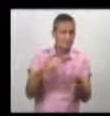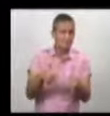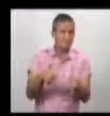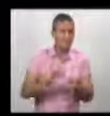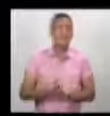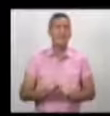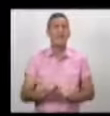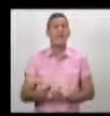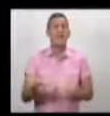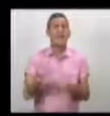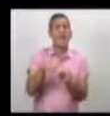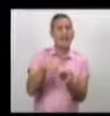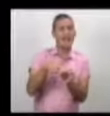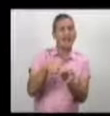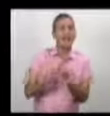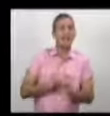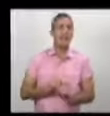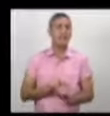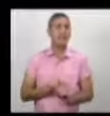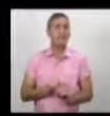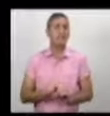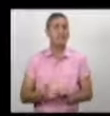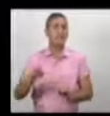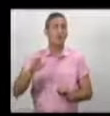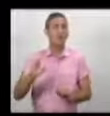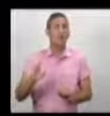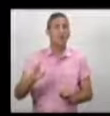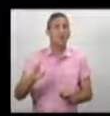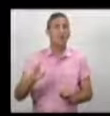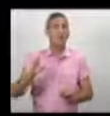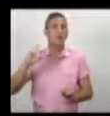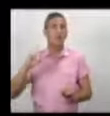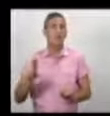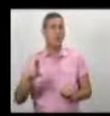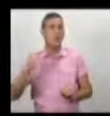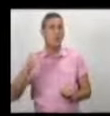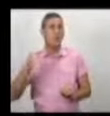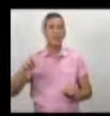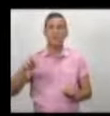eucariota, ya sea cual sea, la animal o la vegetal.